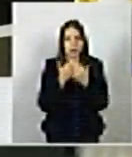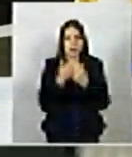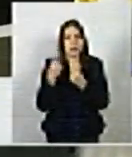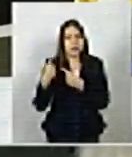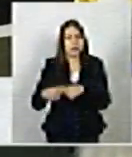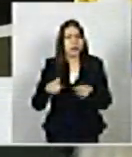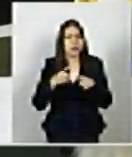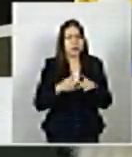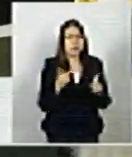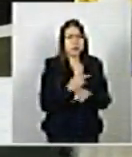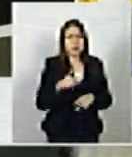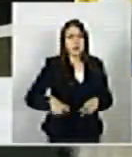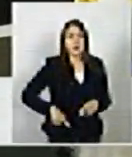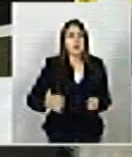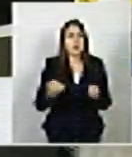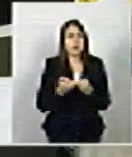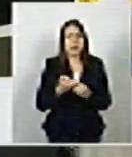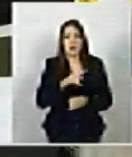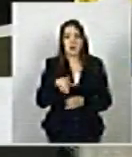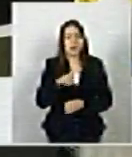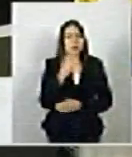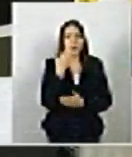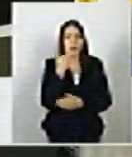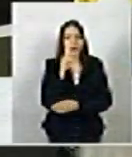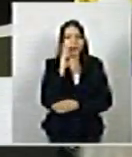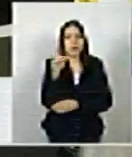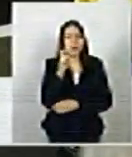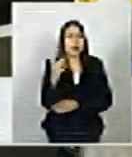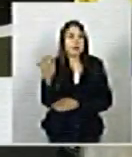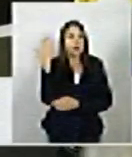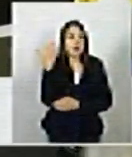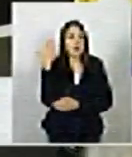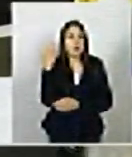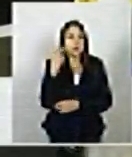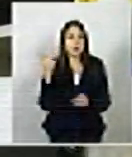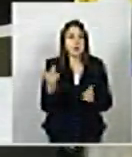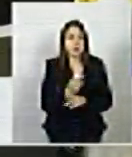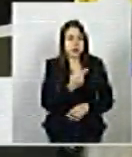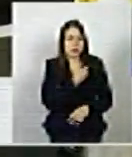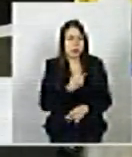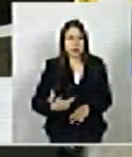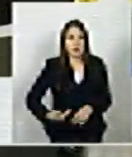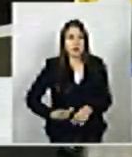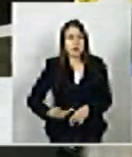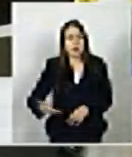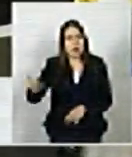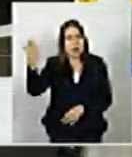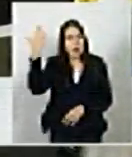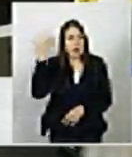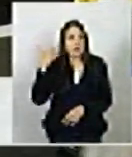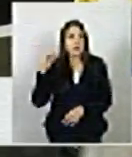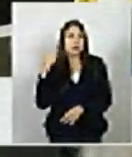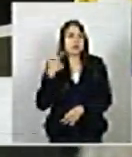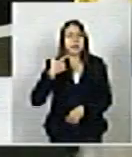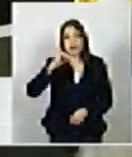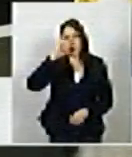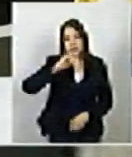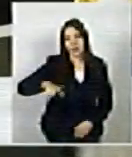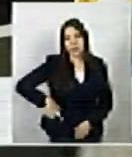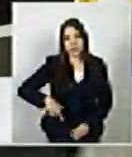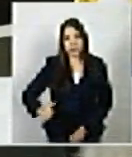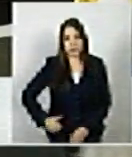tampoco estuvo observado así cuando el actual presidente de la república fue jefe de gobierno en la ciudad de mexico